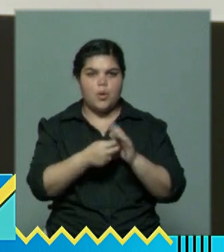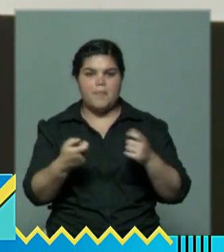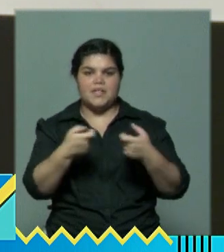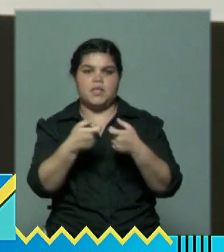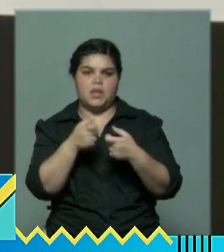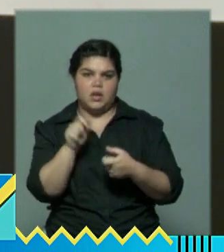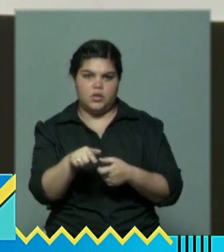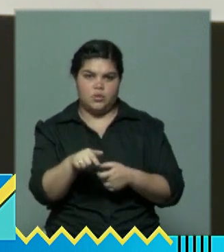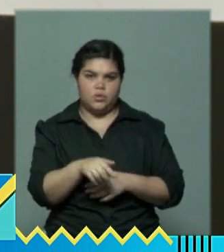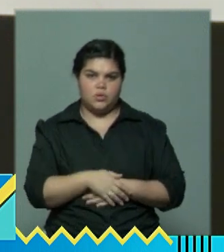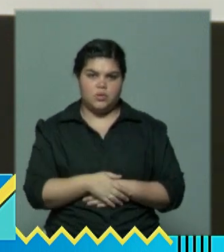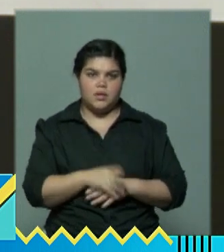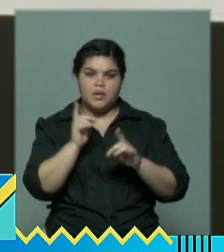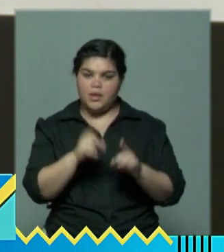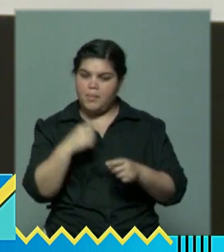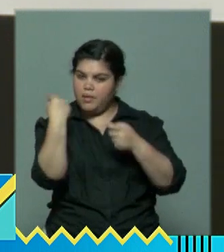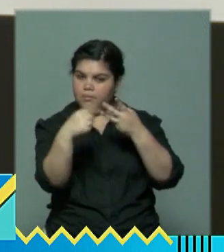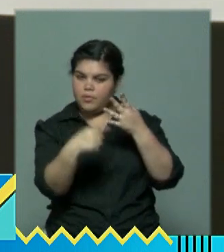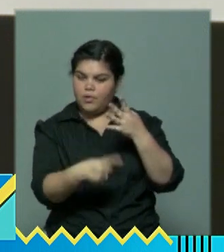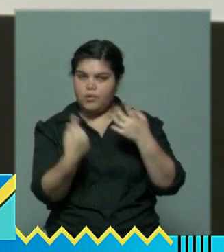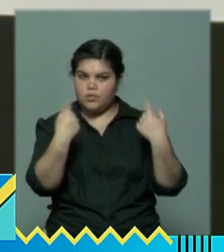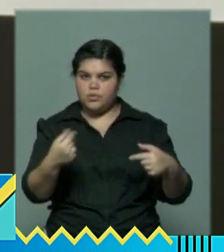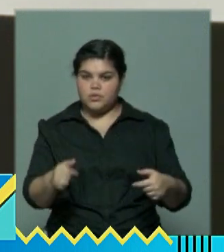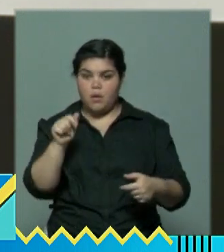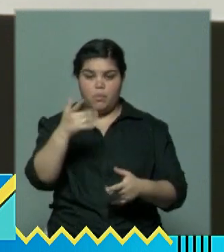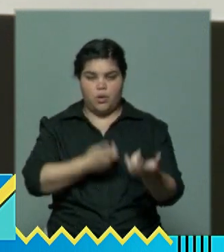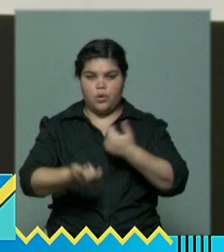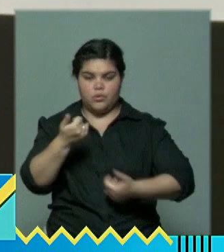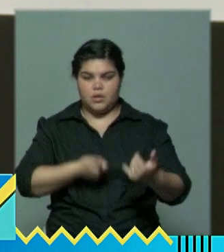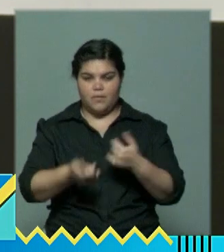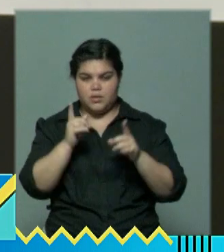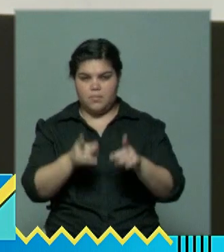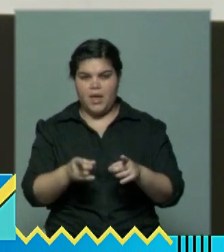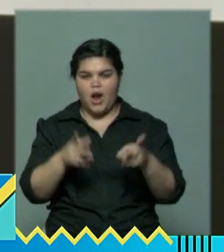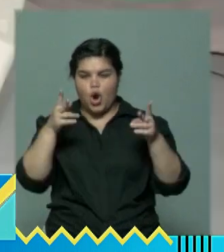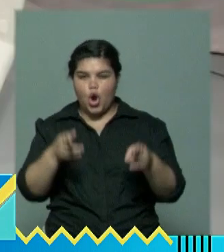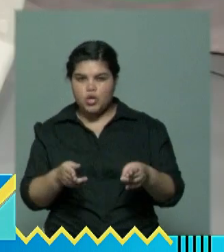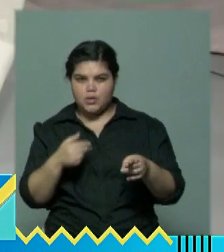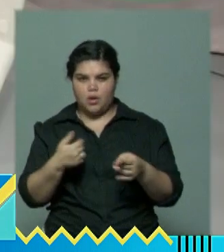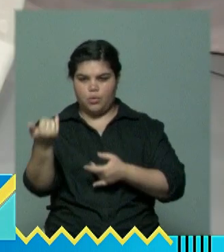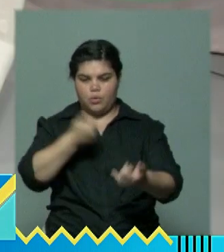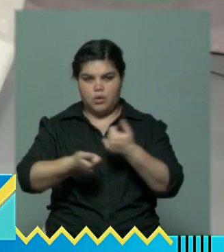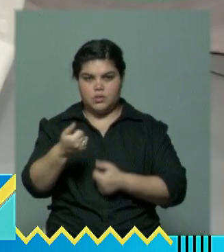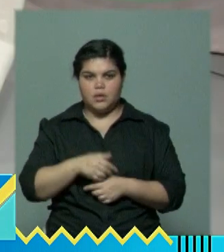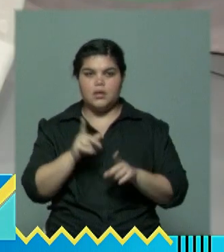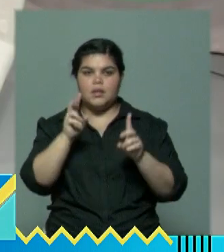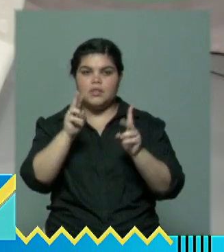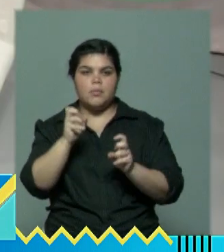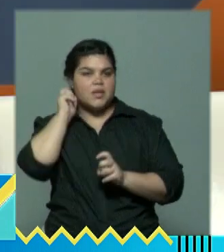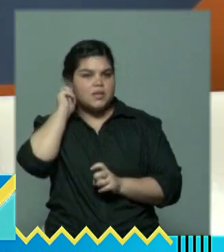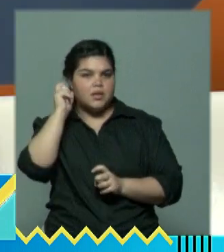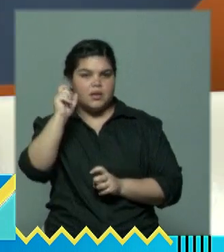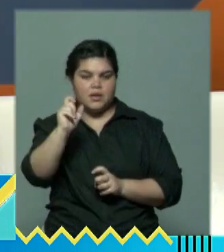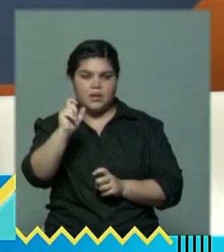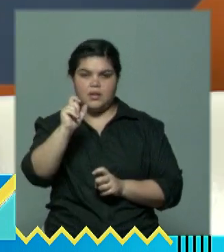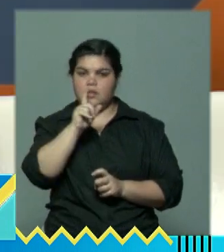y también tener en cuenta otras cosas que bueno, vos me lo mencionabas fuera de cámara, el tema de la CGT a nivel nacional, como de